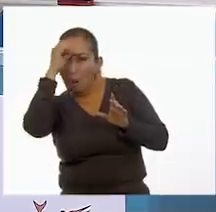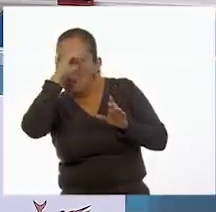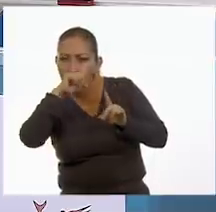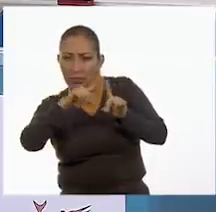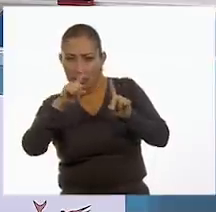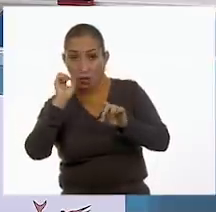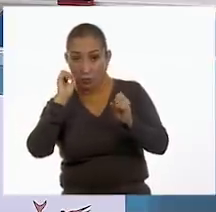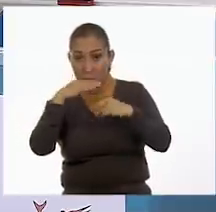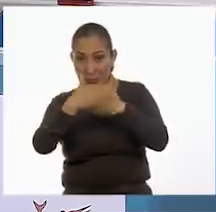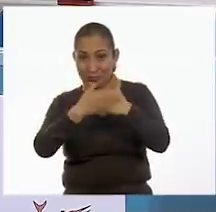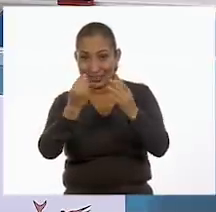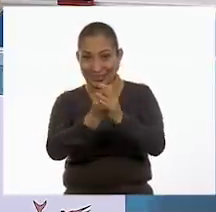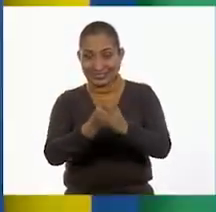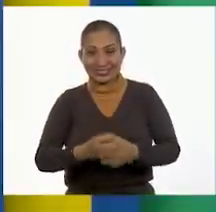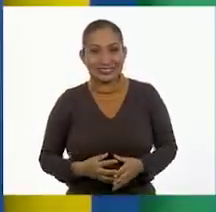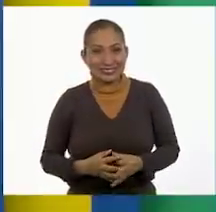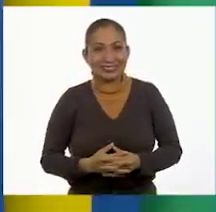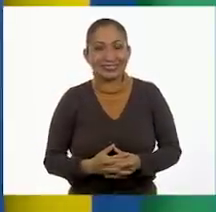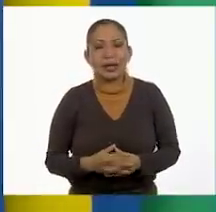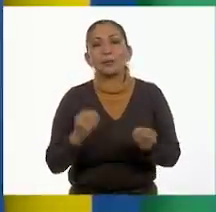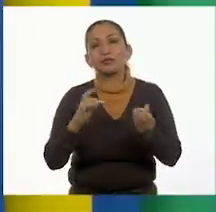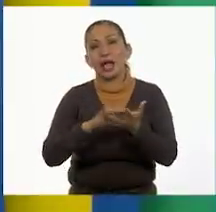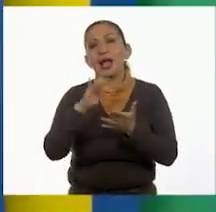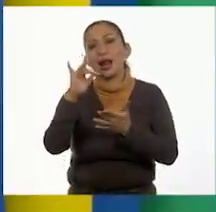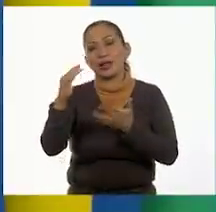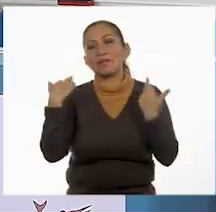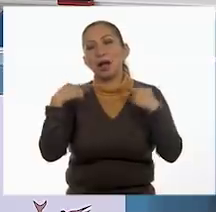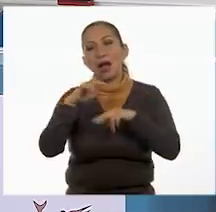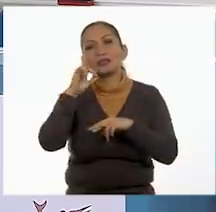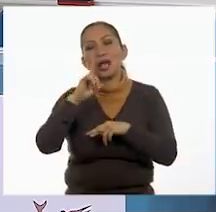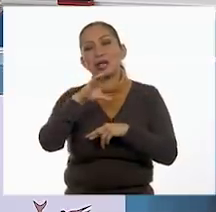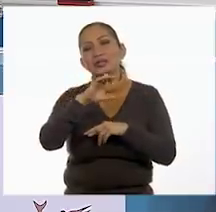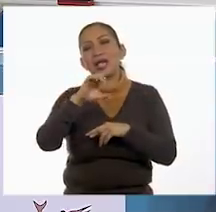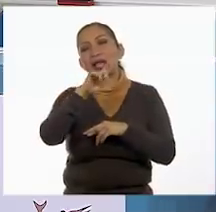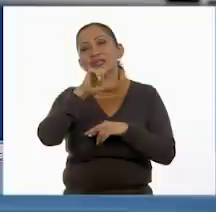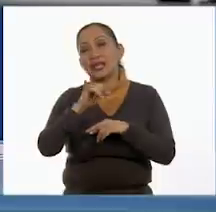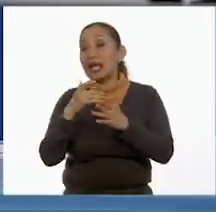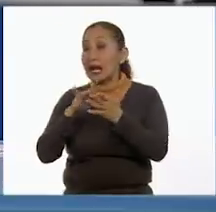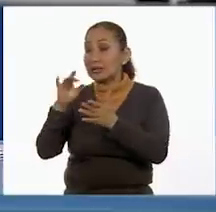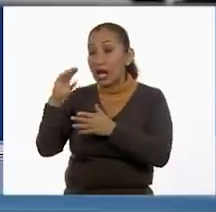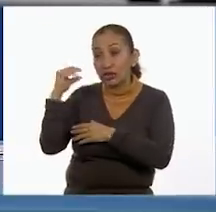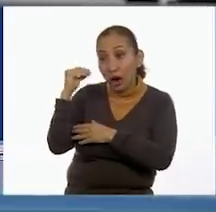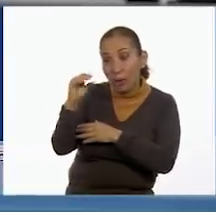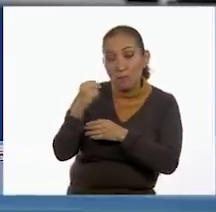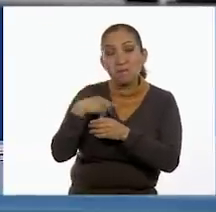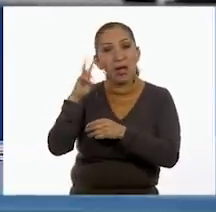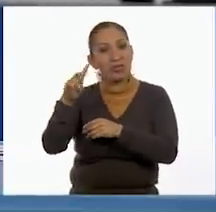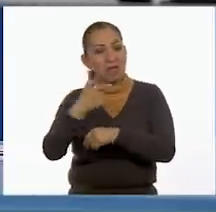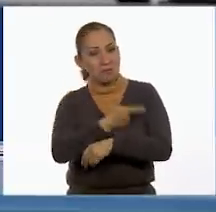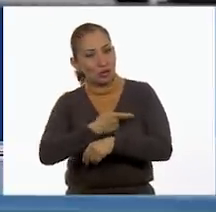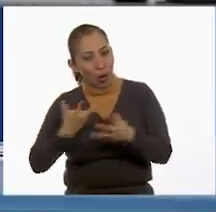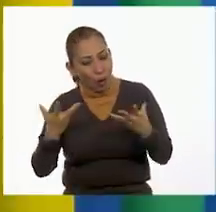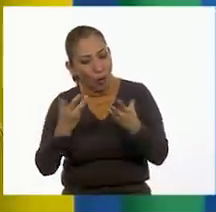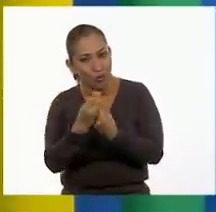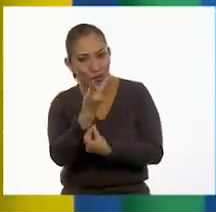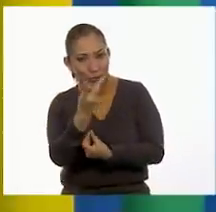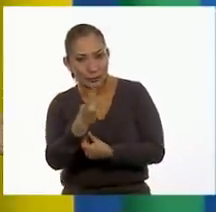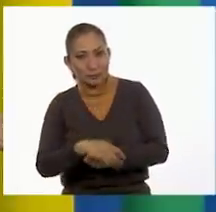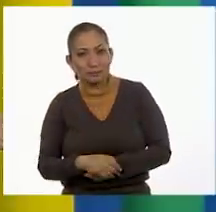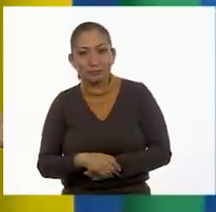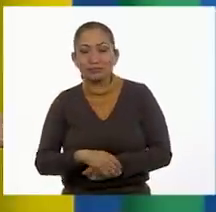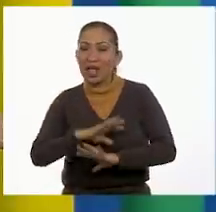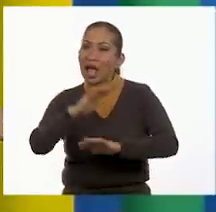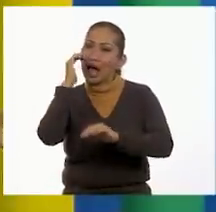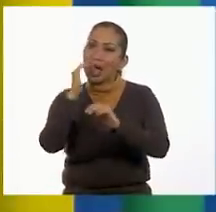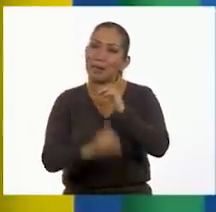Nos vemos la próxima clase. Muchísimas gracias, maestra Ceci, muchísimas gracias, Ton. Ha sido un placer estar con ustedes.